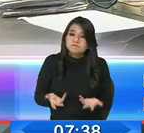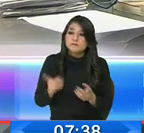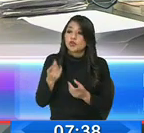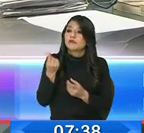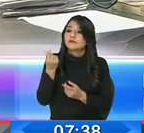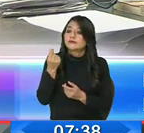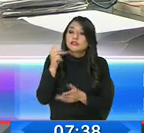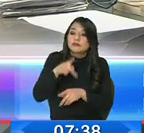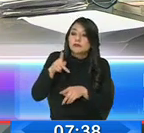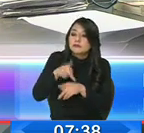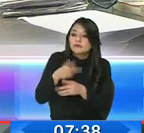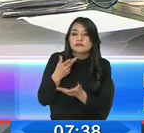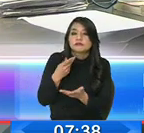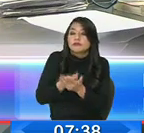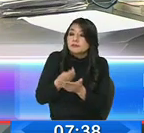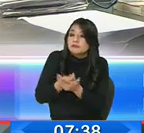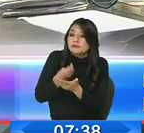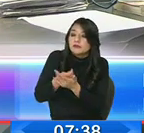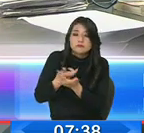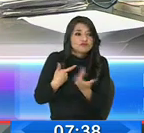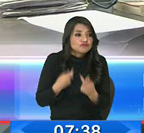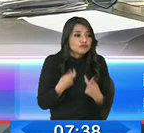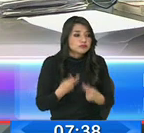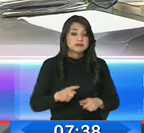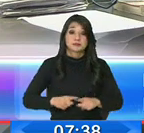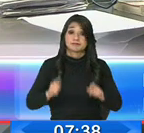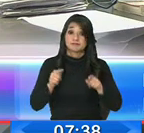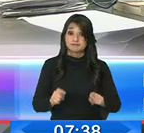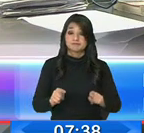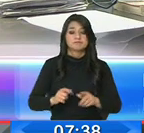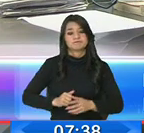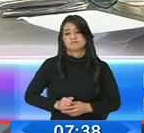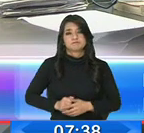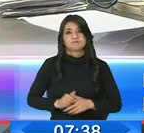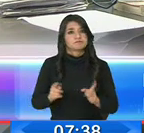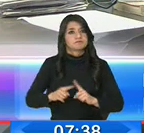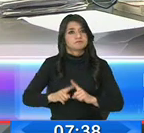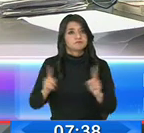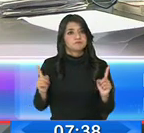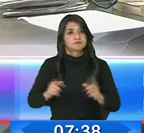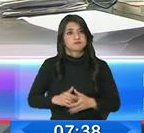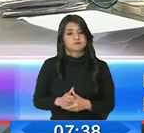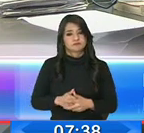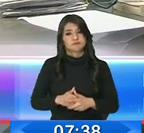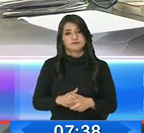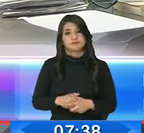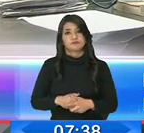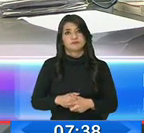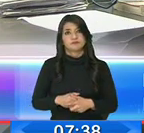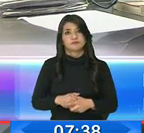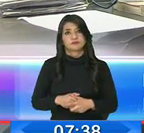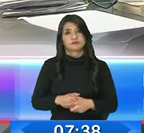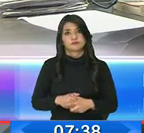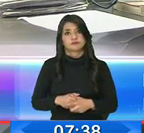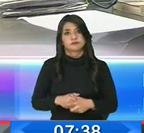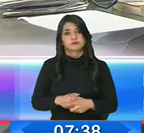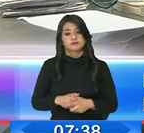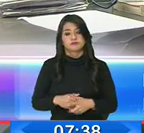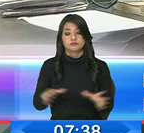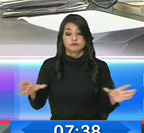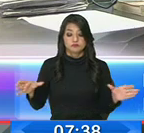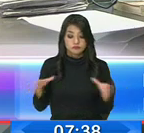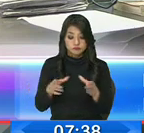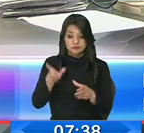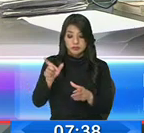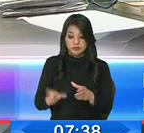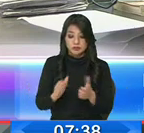dinero, pero no es así como debería de verse. ¿No? Debería de verse desde el combo de cualidades que es cada